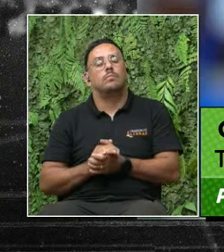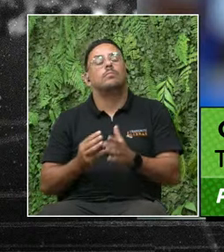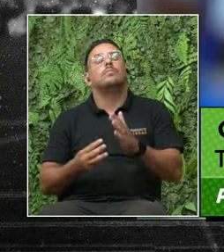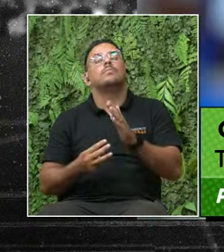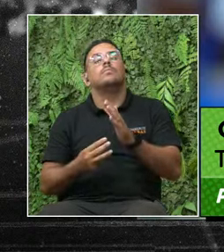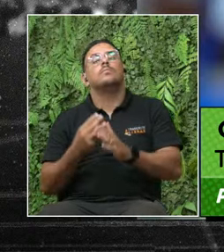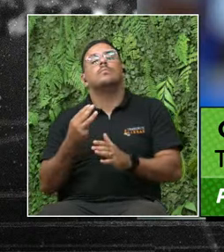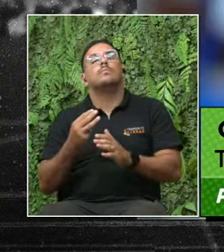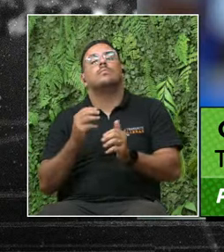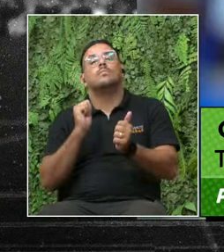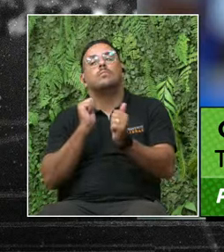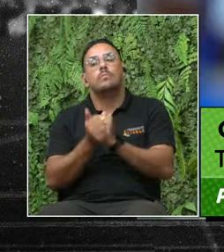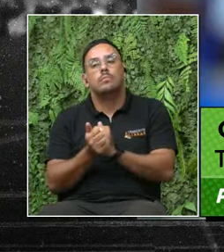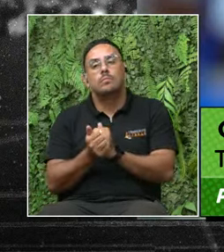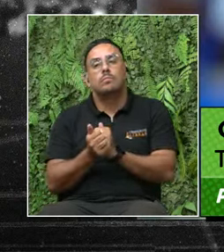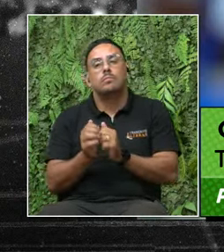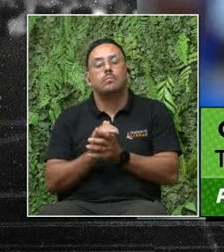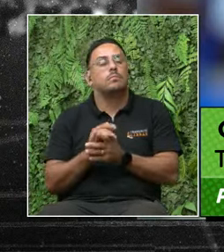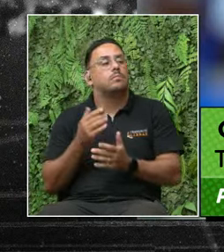cramp